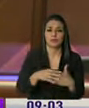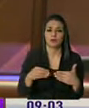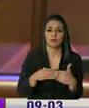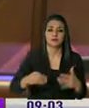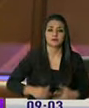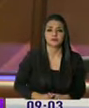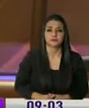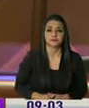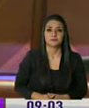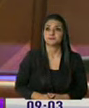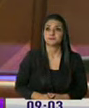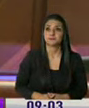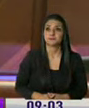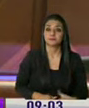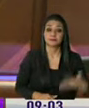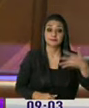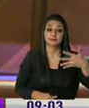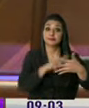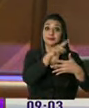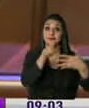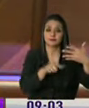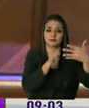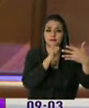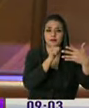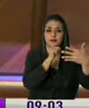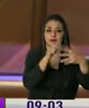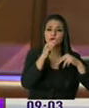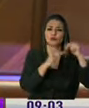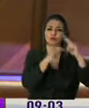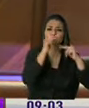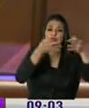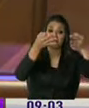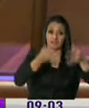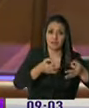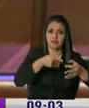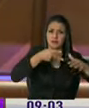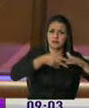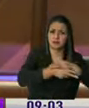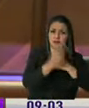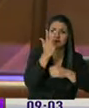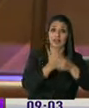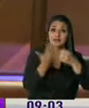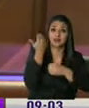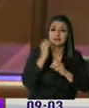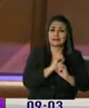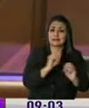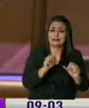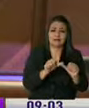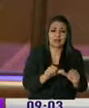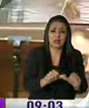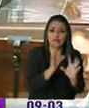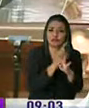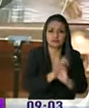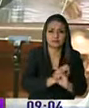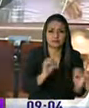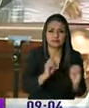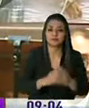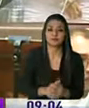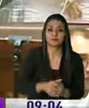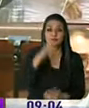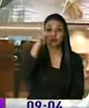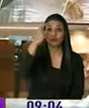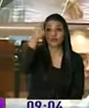4.000 millones de dólares. Las 5 restantes, cuya construcción debió haber terminado hace 3 años, siguen sin funcionar. El régimen